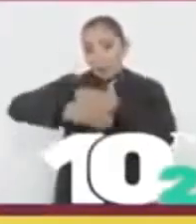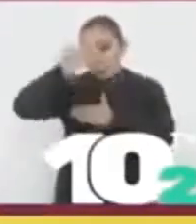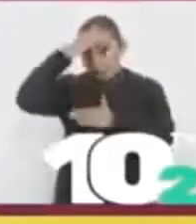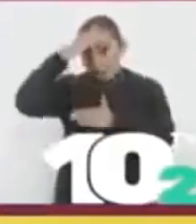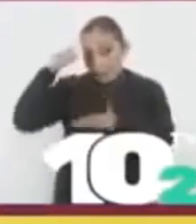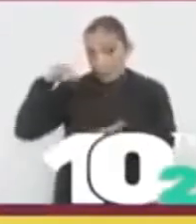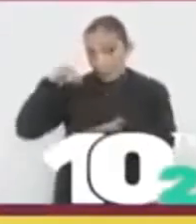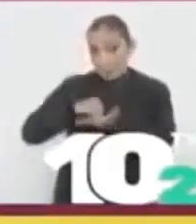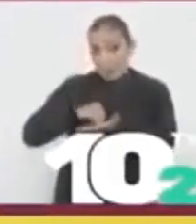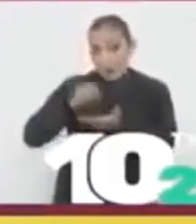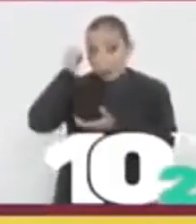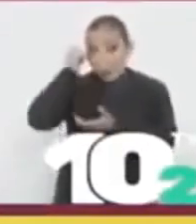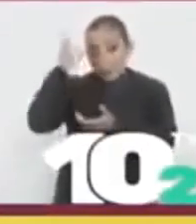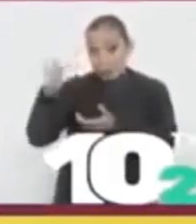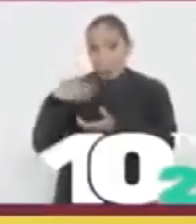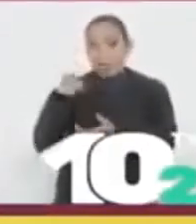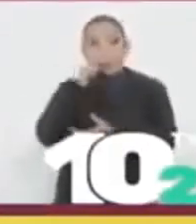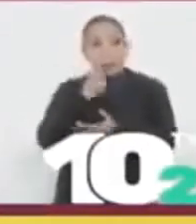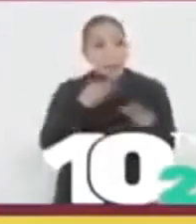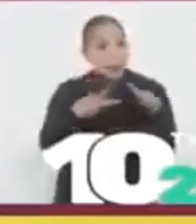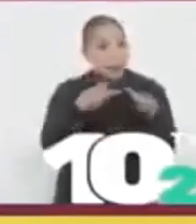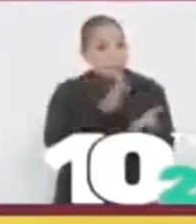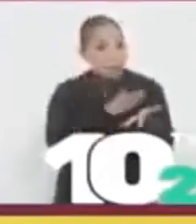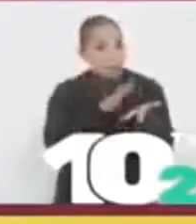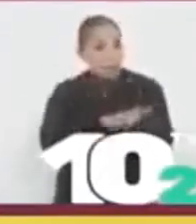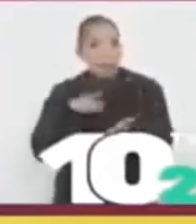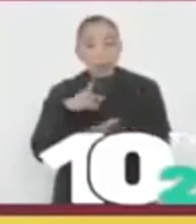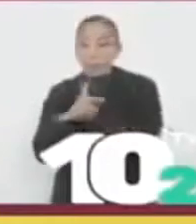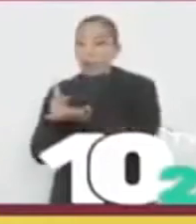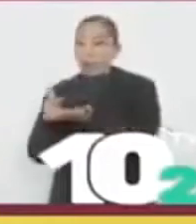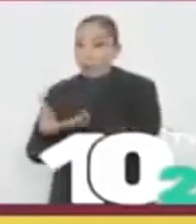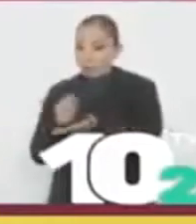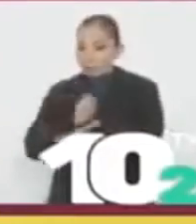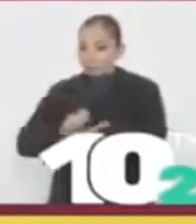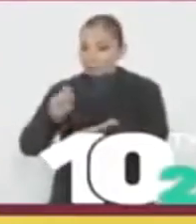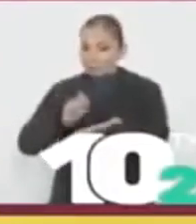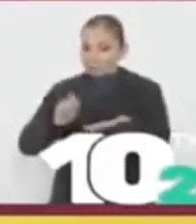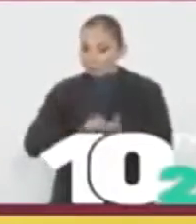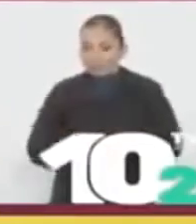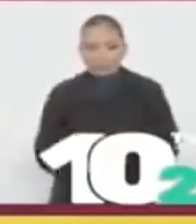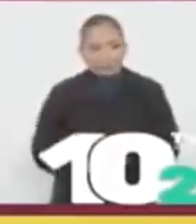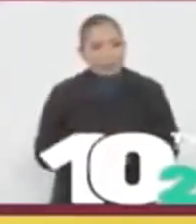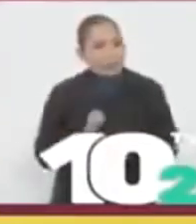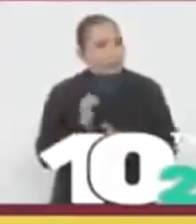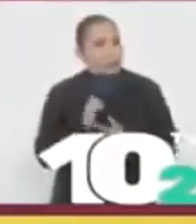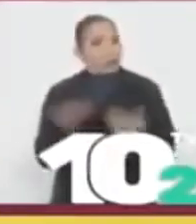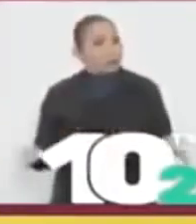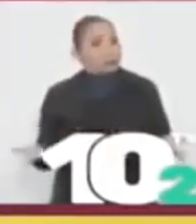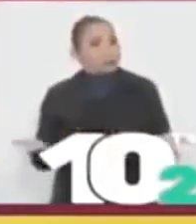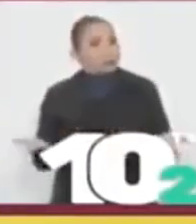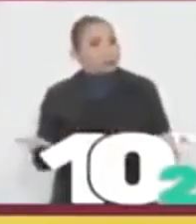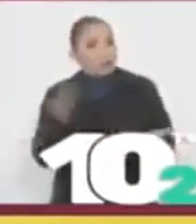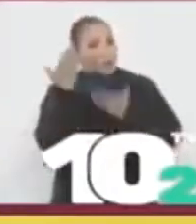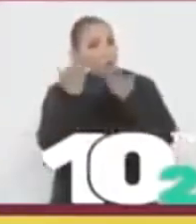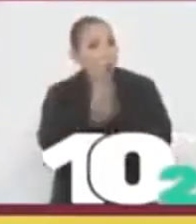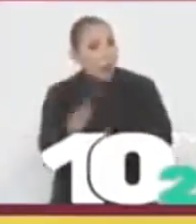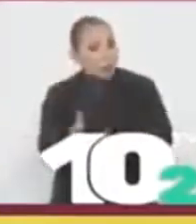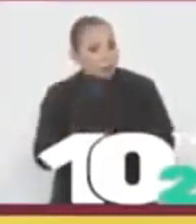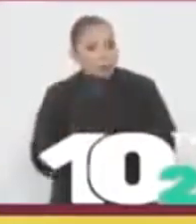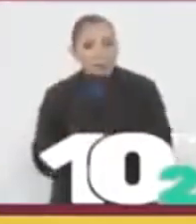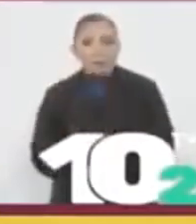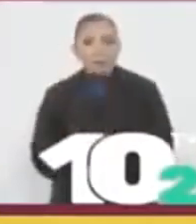de experiencias. No olviden tener a la mano papel y pluma para escribir. Entonces, ¿qué nos toca